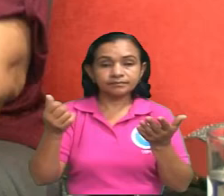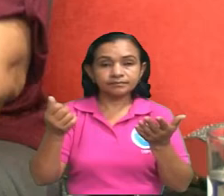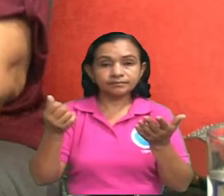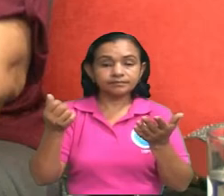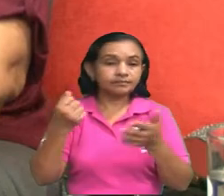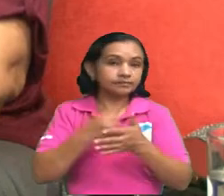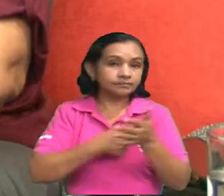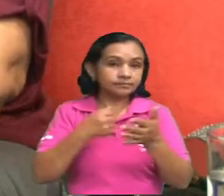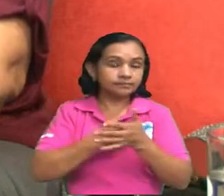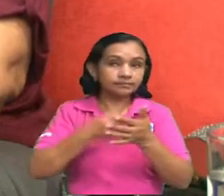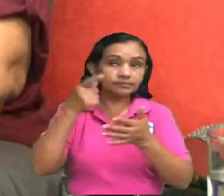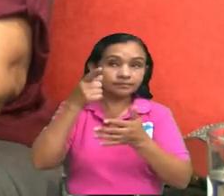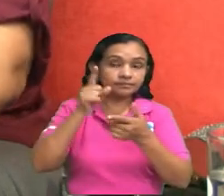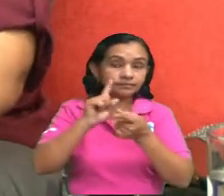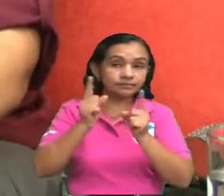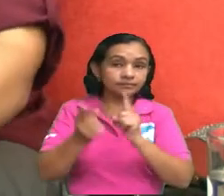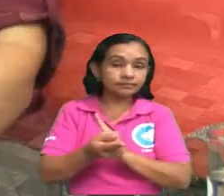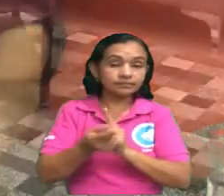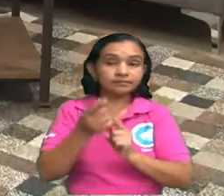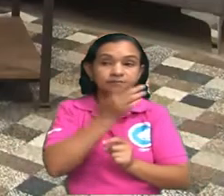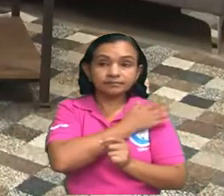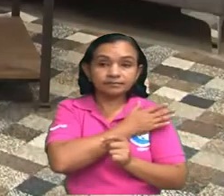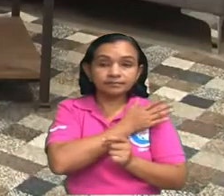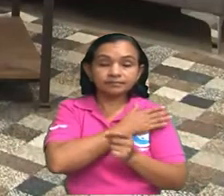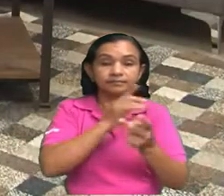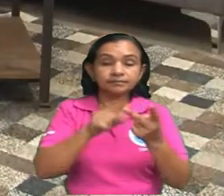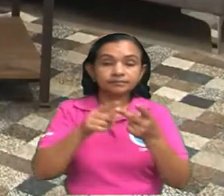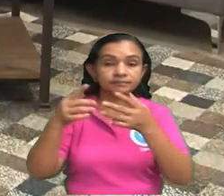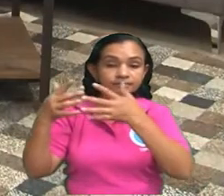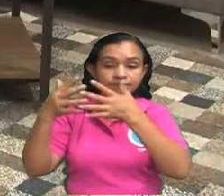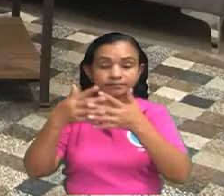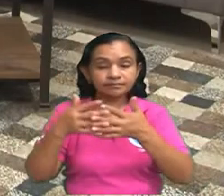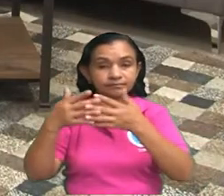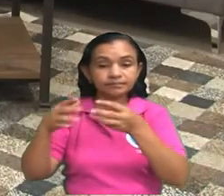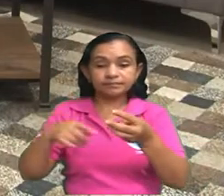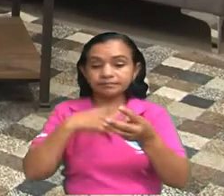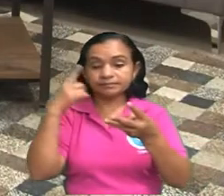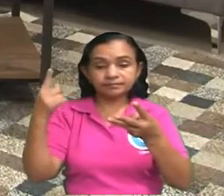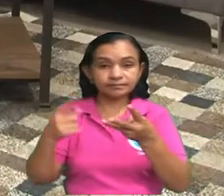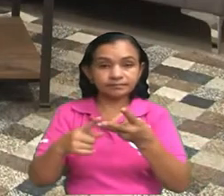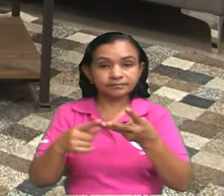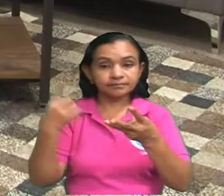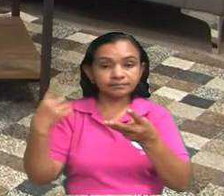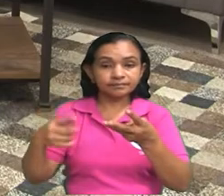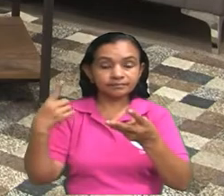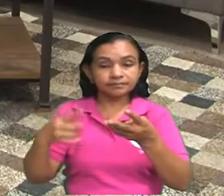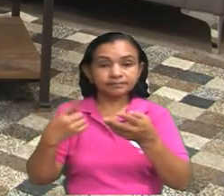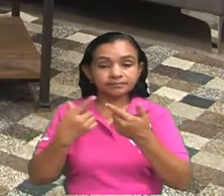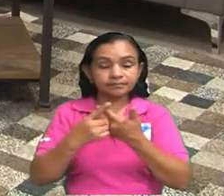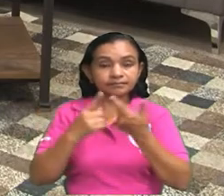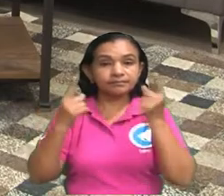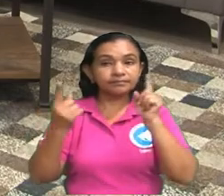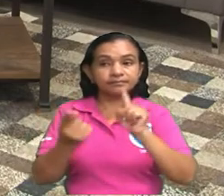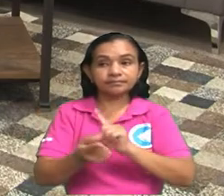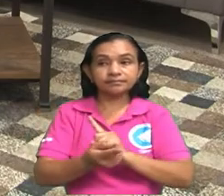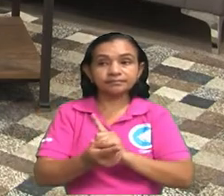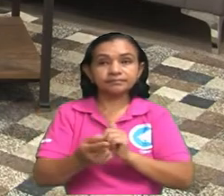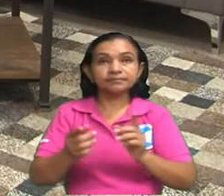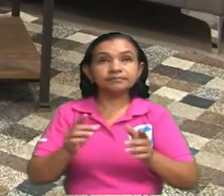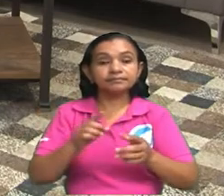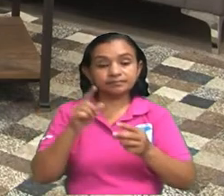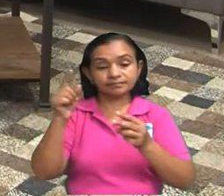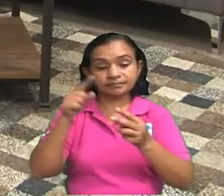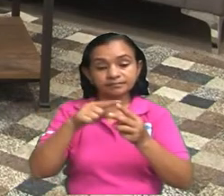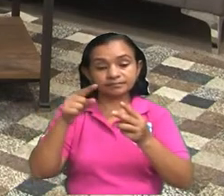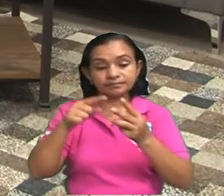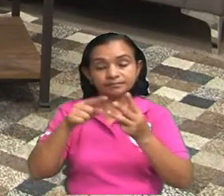principio por derrocar a la dictadura, después por vencer la agresión norteamericana y después por resistir al neoliberalismo. Tres momentos